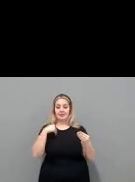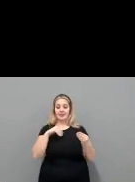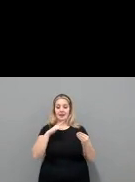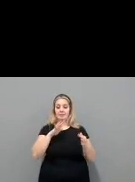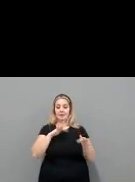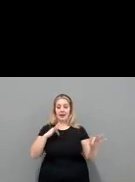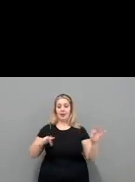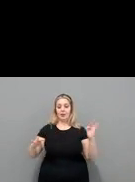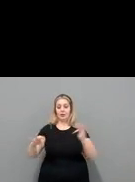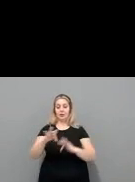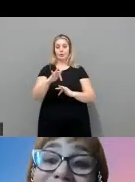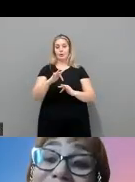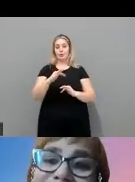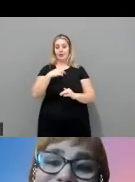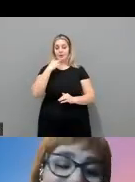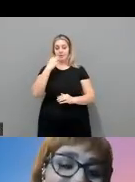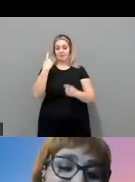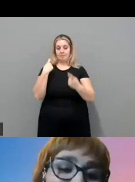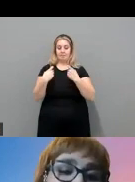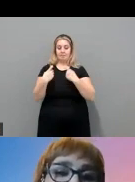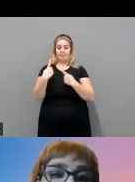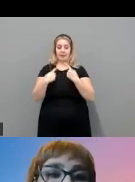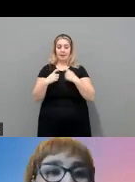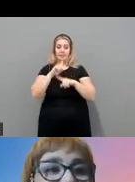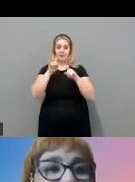de palabras. Muchas gracias.